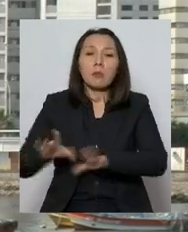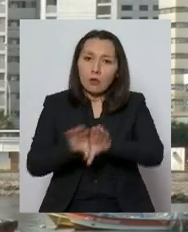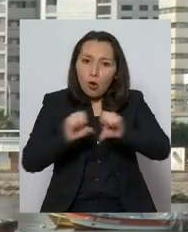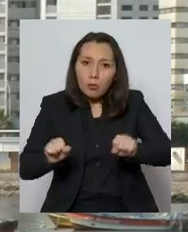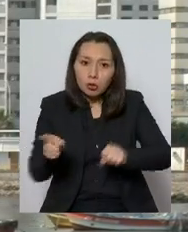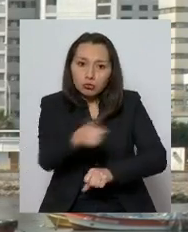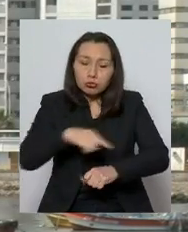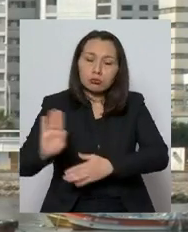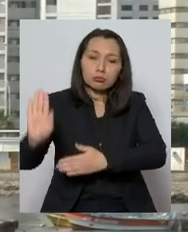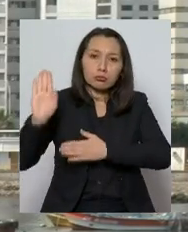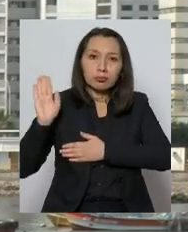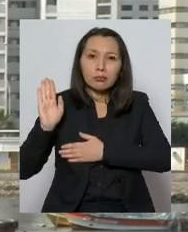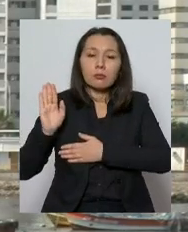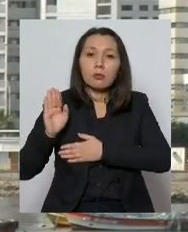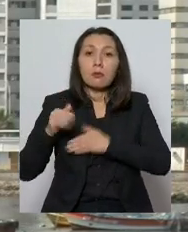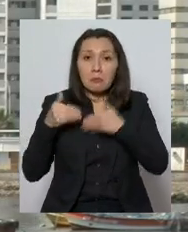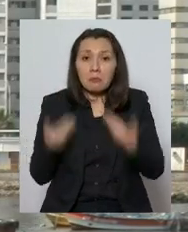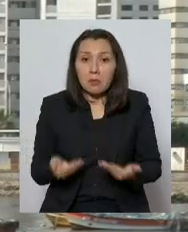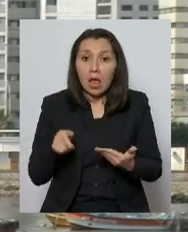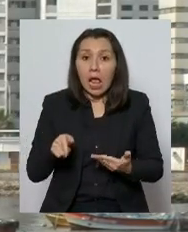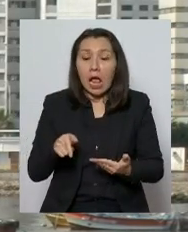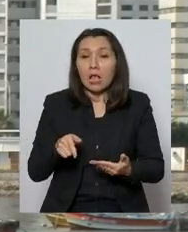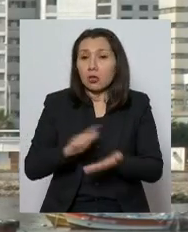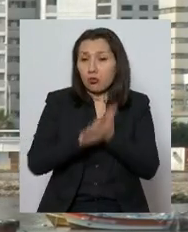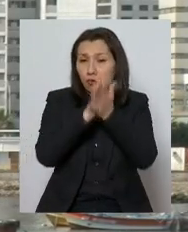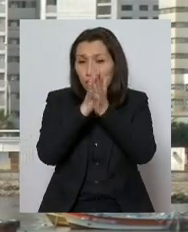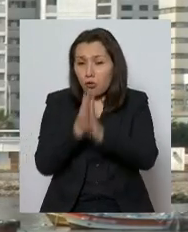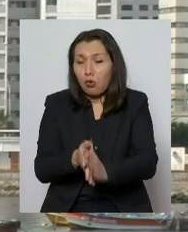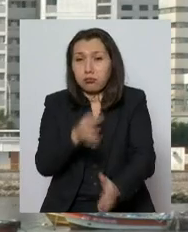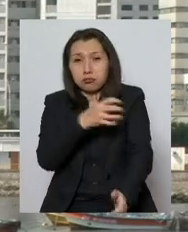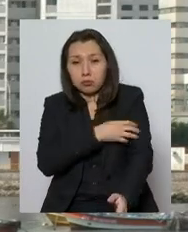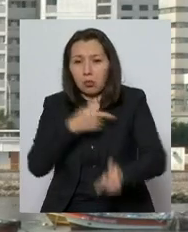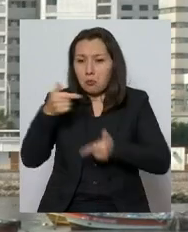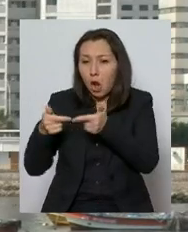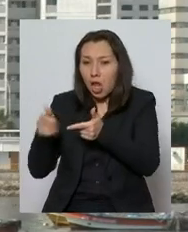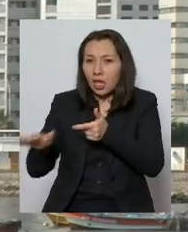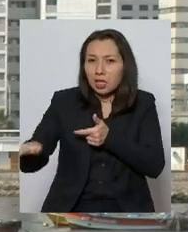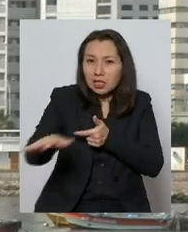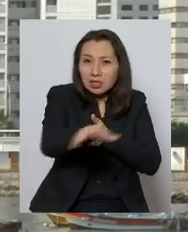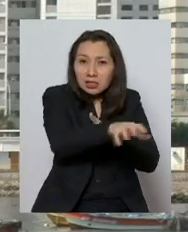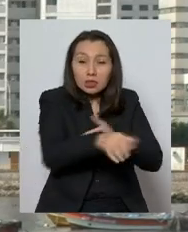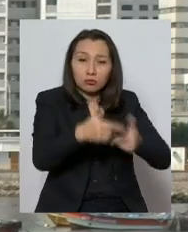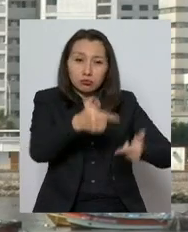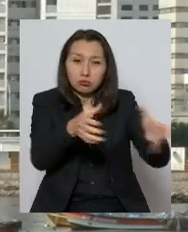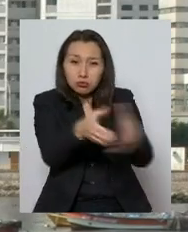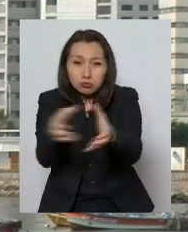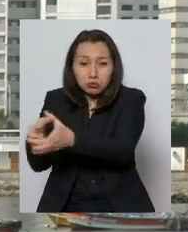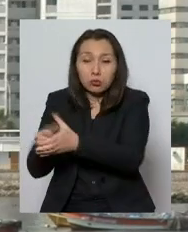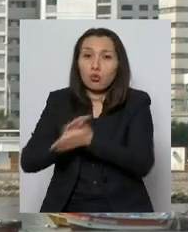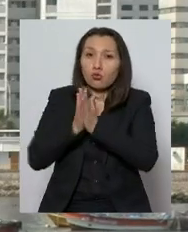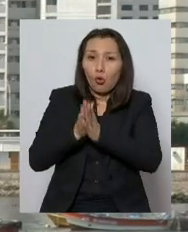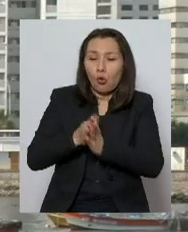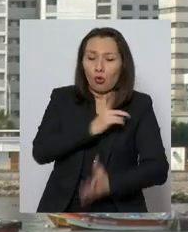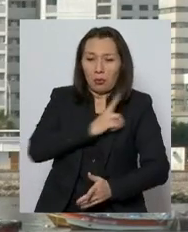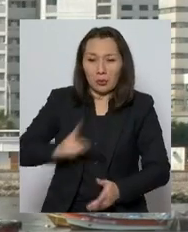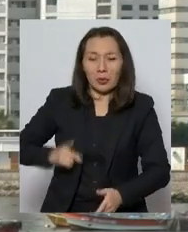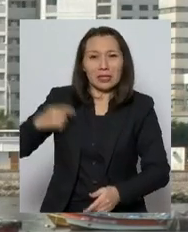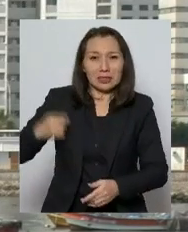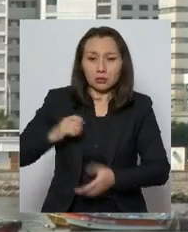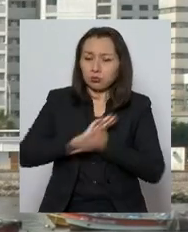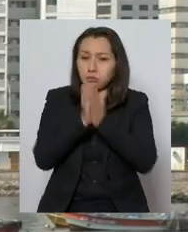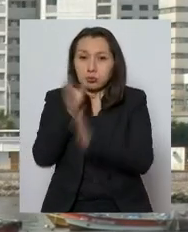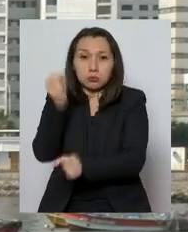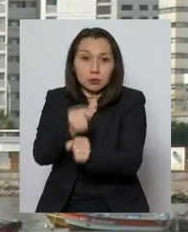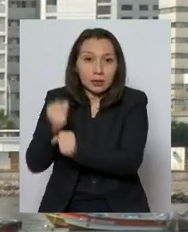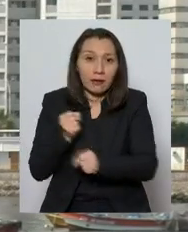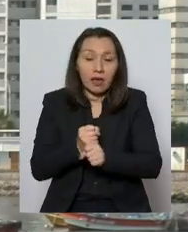comprometámonos todos, como ocurre en esta región, todos los sectores políticos, todos los partidos, todos los parlamentarios, todos los